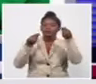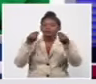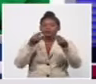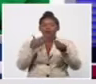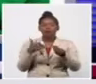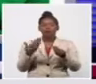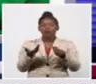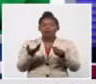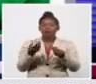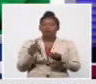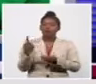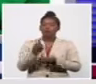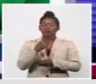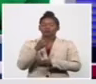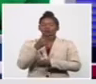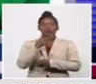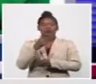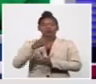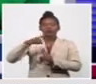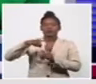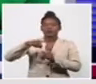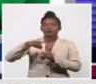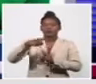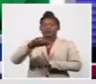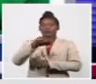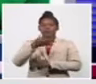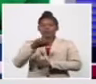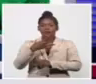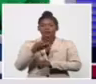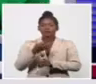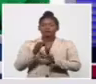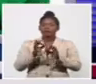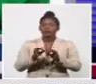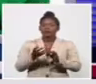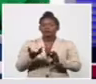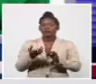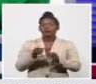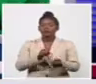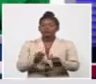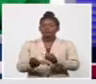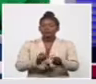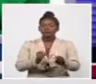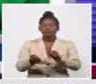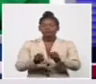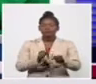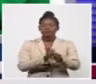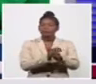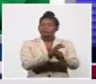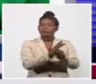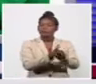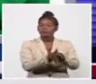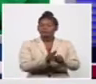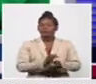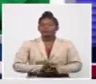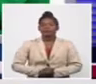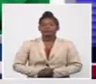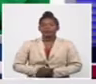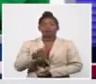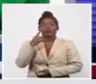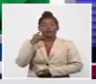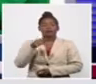aplicando medidas para lograr controlar esta pandemia que además del incremento de casos que está